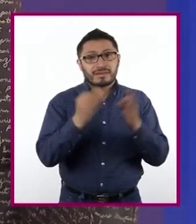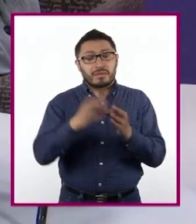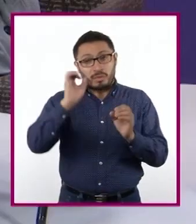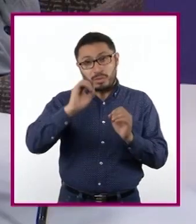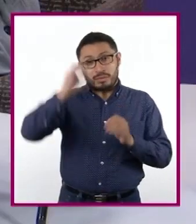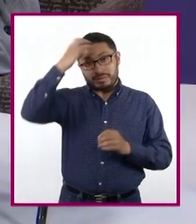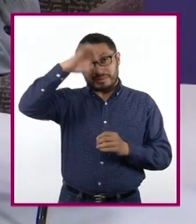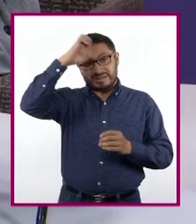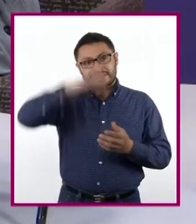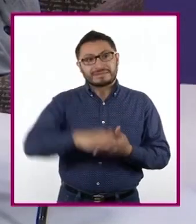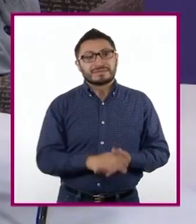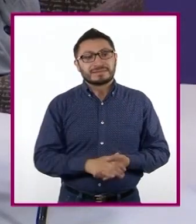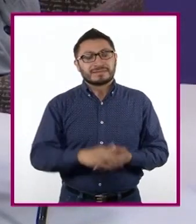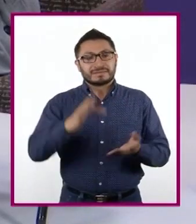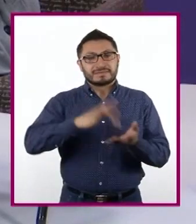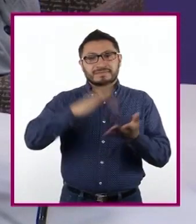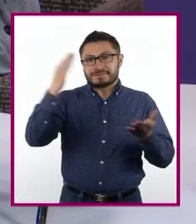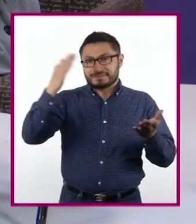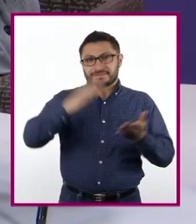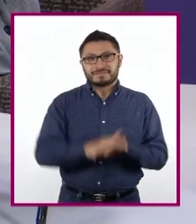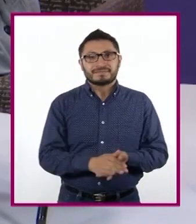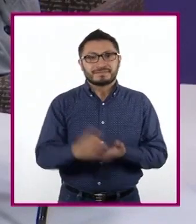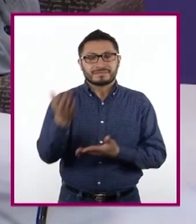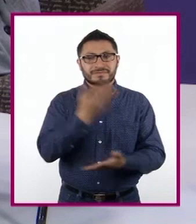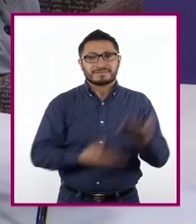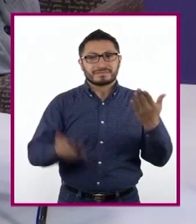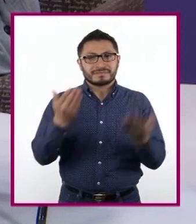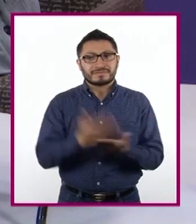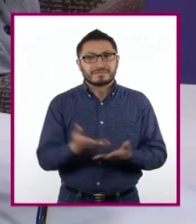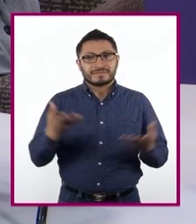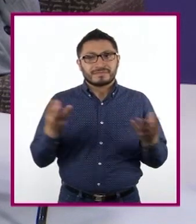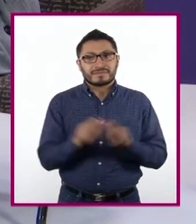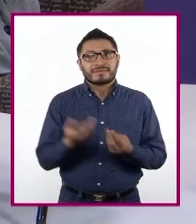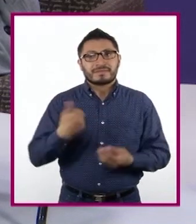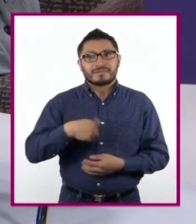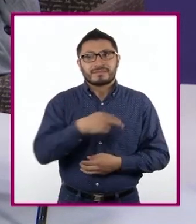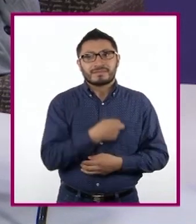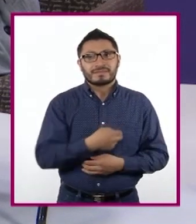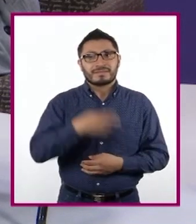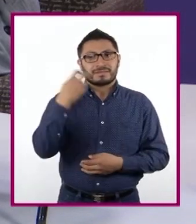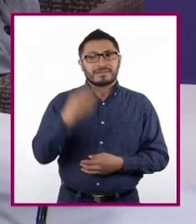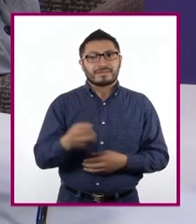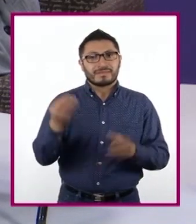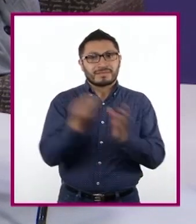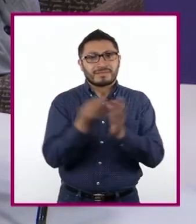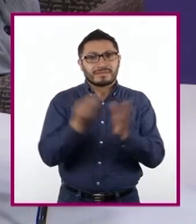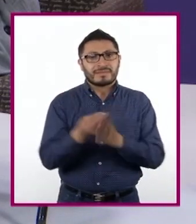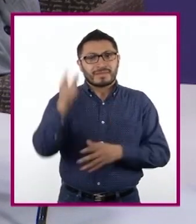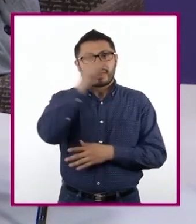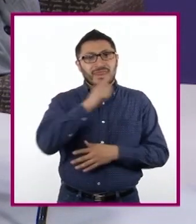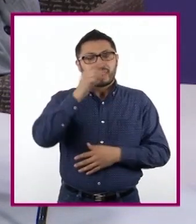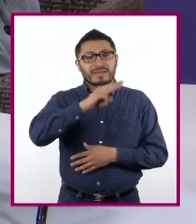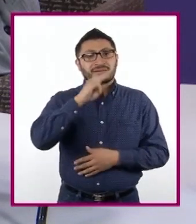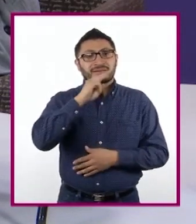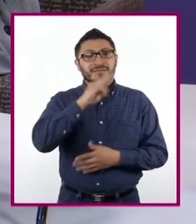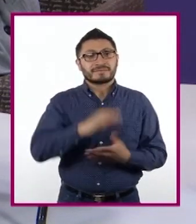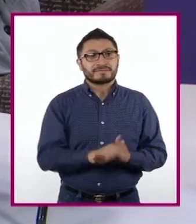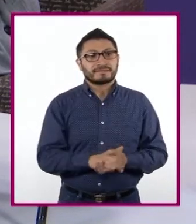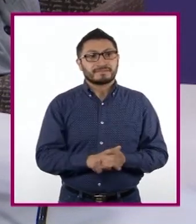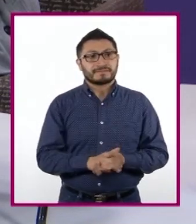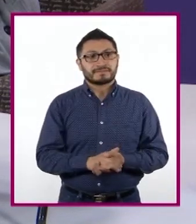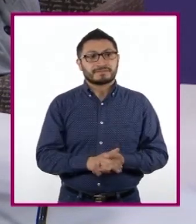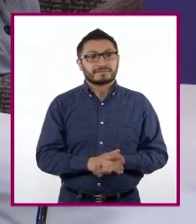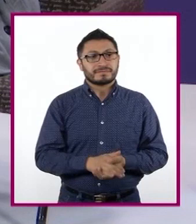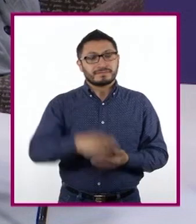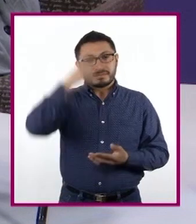experiencia. Gracias por compartir con nosotros esta sesión de lengua materna.